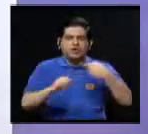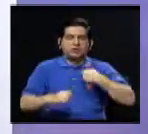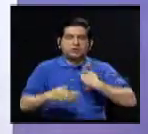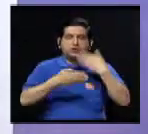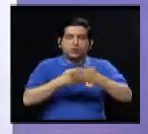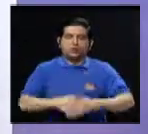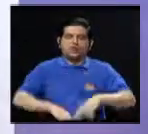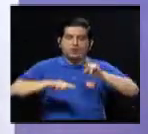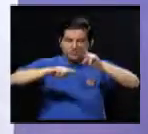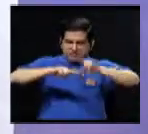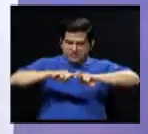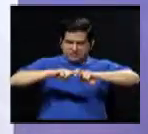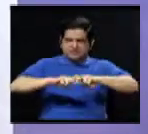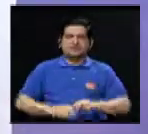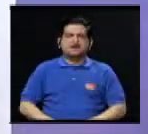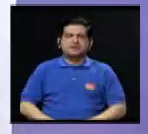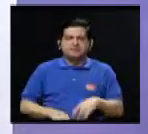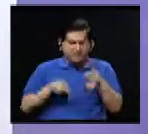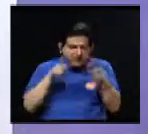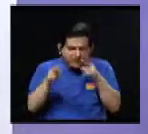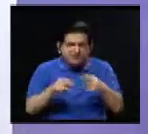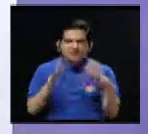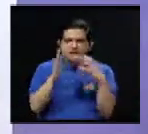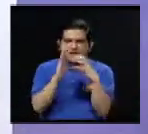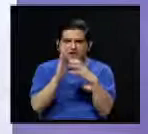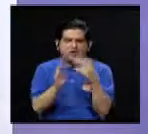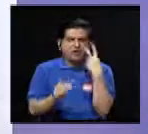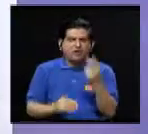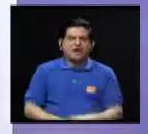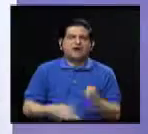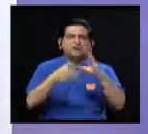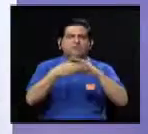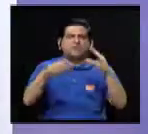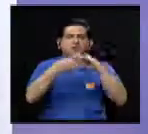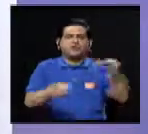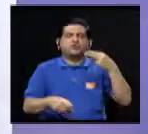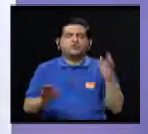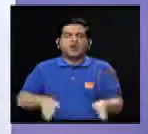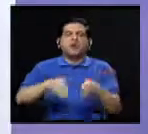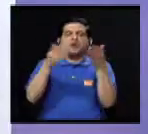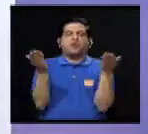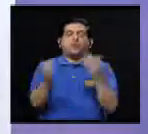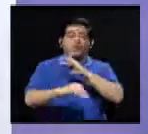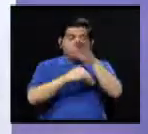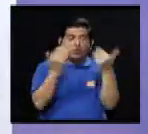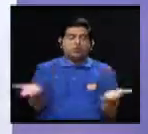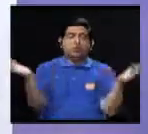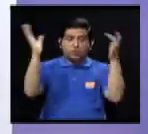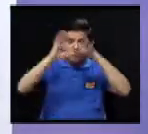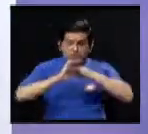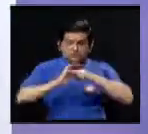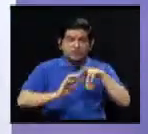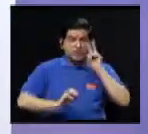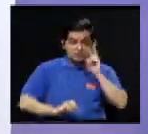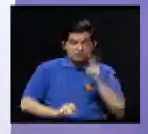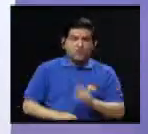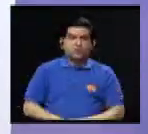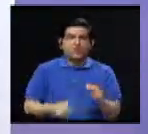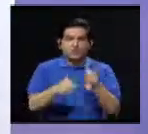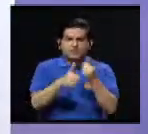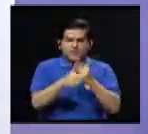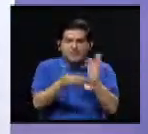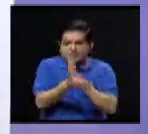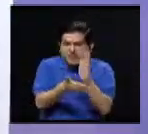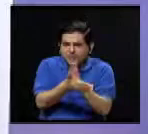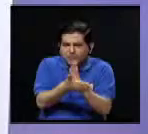me senté a editar y a realizar el guión para ver cómo se contaba la historia. y después todas nos juntábamos para ver el borrador y